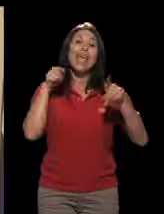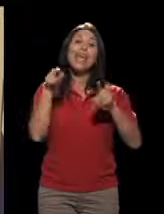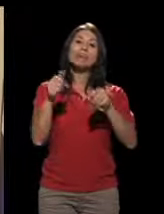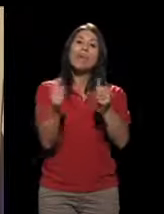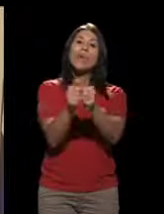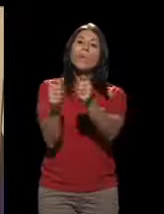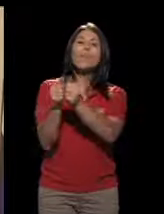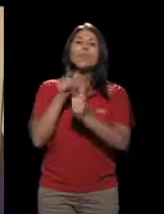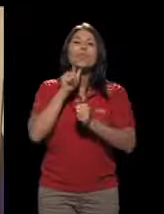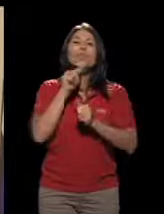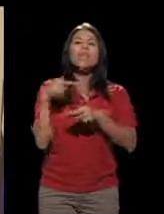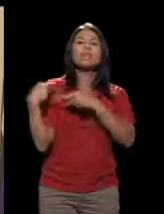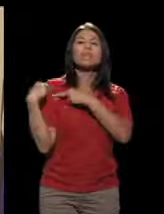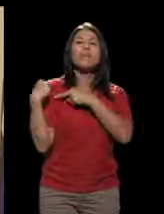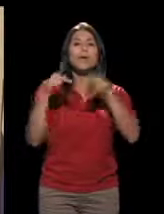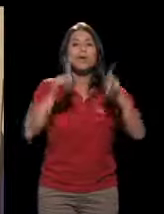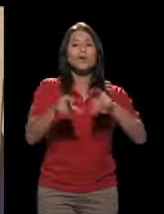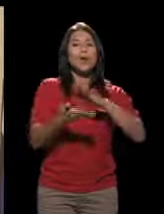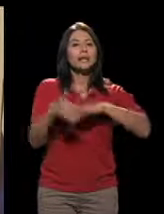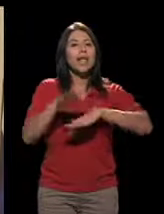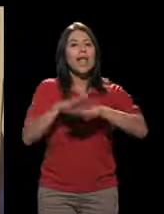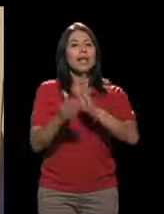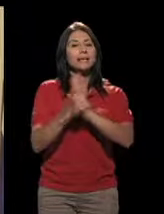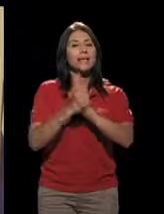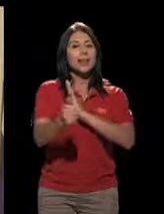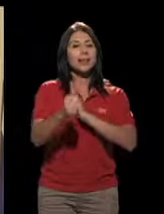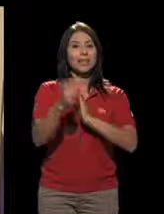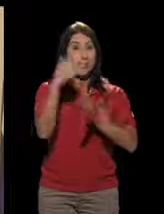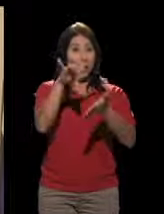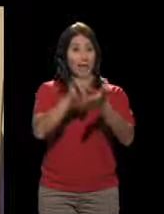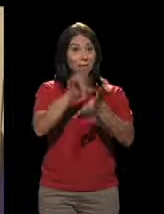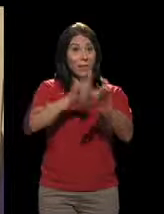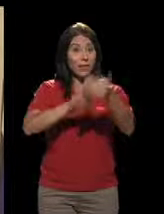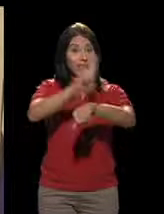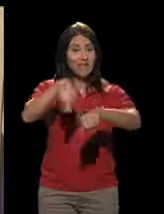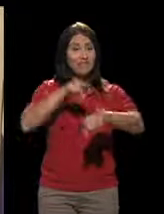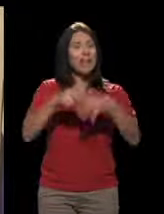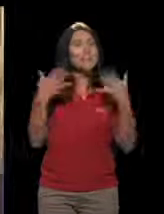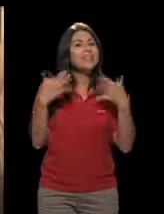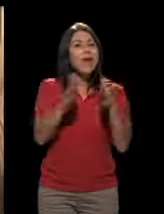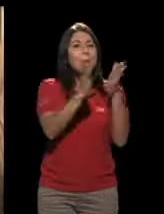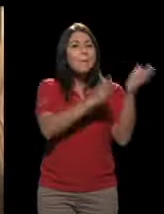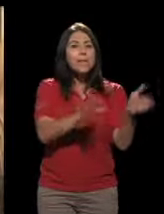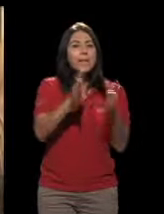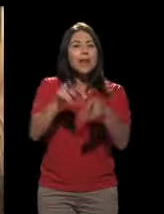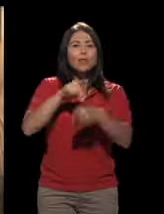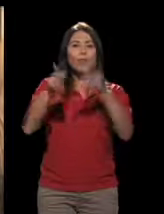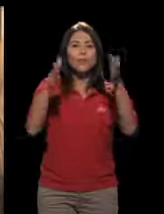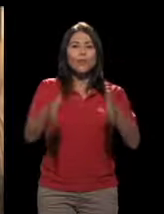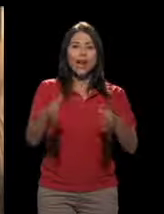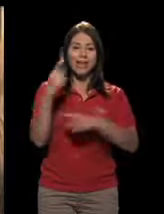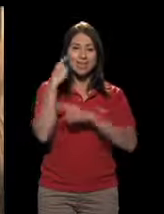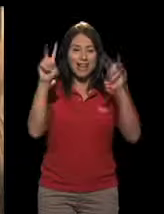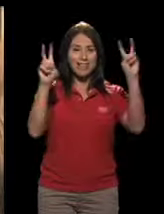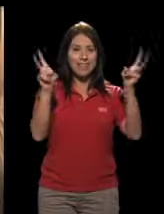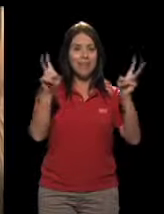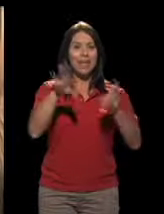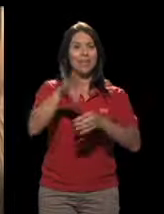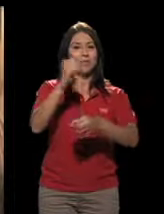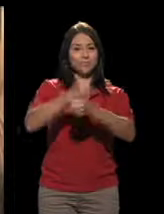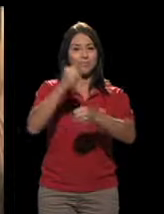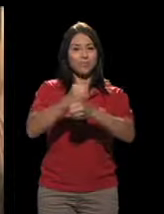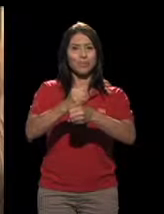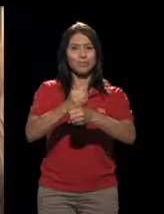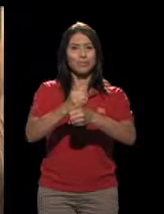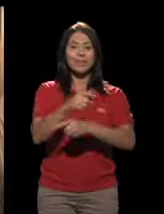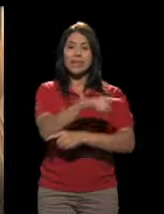estar en manos de algunas personas expertas y para eso la Universidad Nacional ha estado preparando profesionales para el tema de la inserción laboral, en